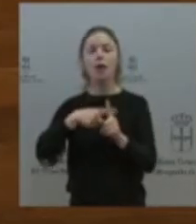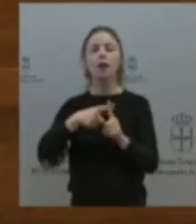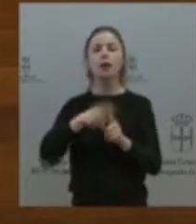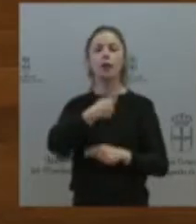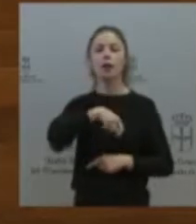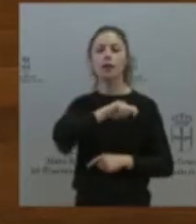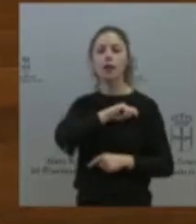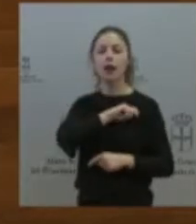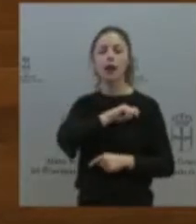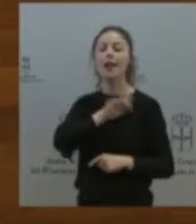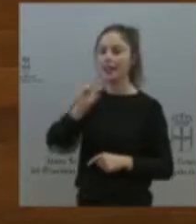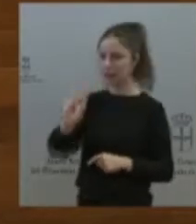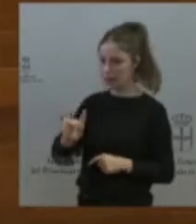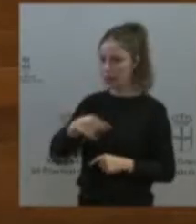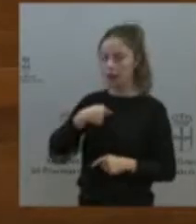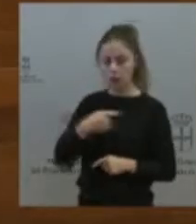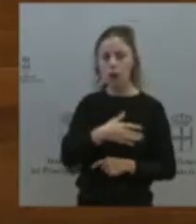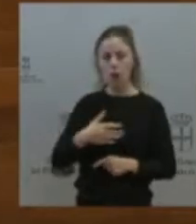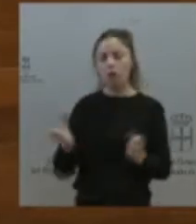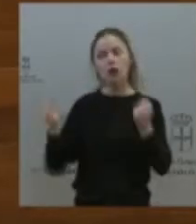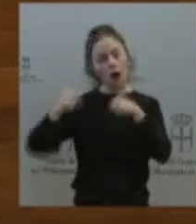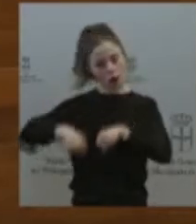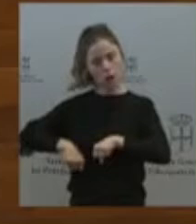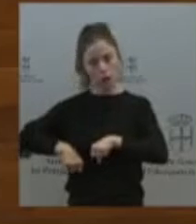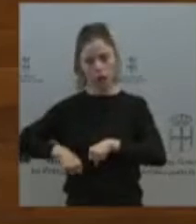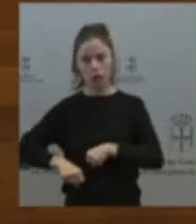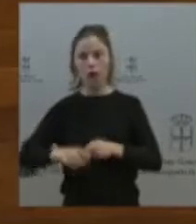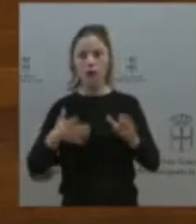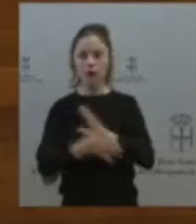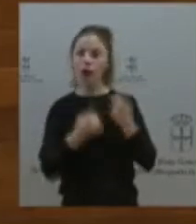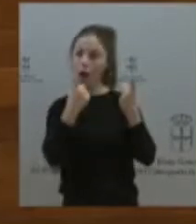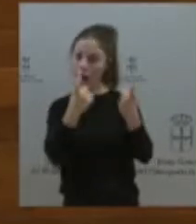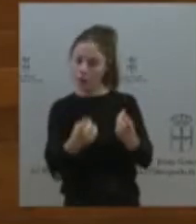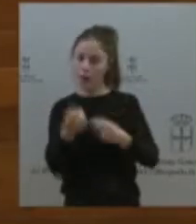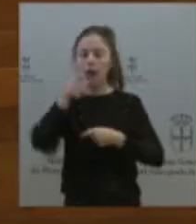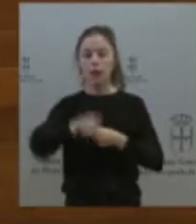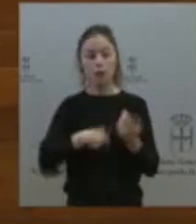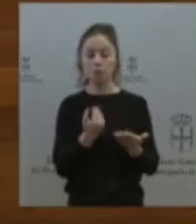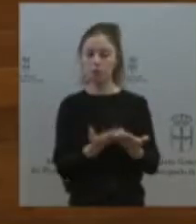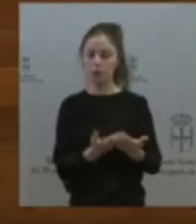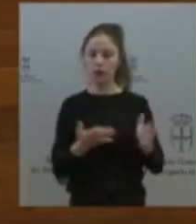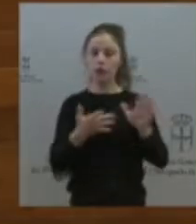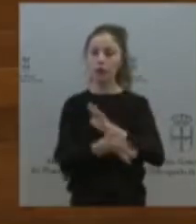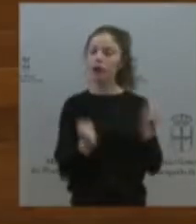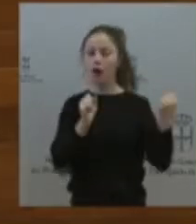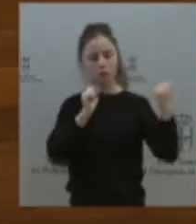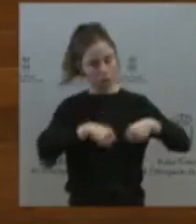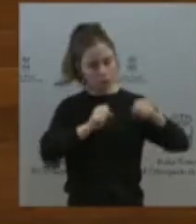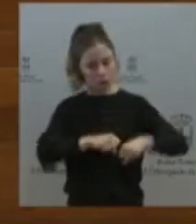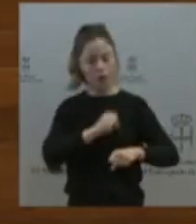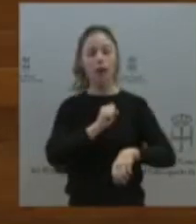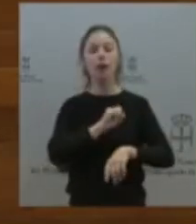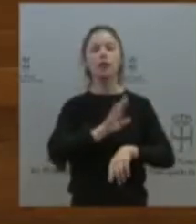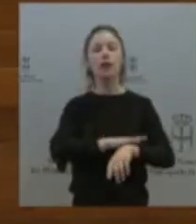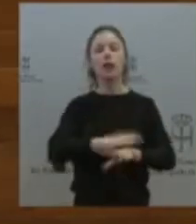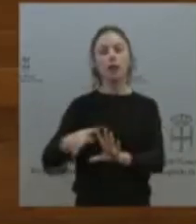mano con usted a defender esa armonización fiscal, que es necesaria, y también le pido que vaya de la mano con nosotros y con Izquierdas Unidas para defender la derogación de la reforma laboral.